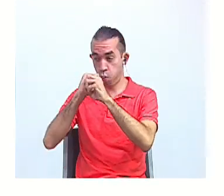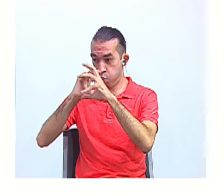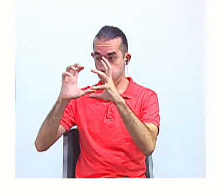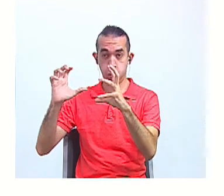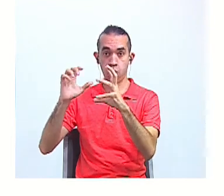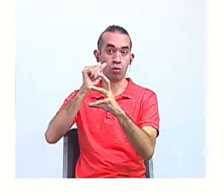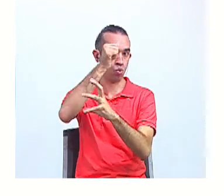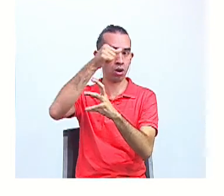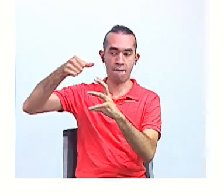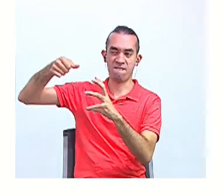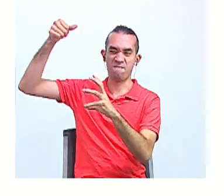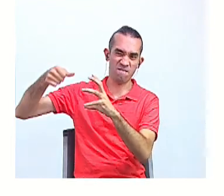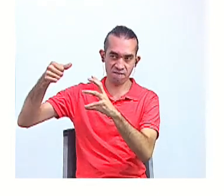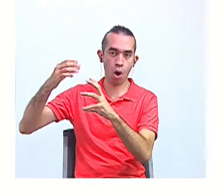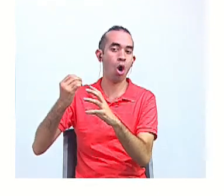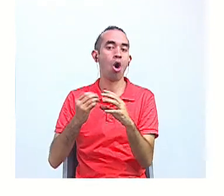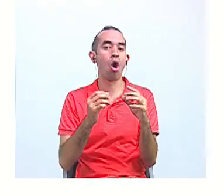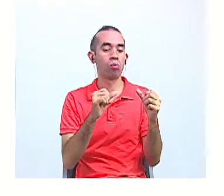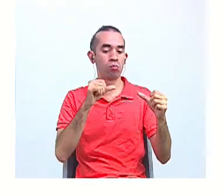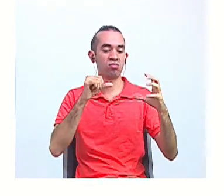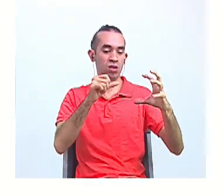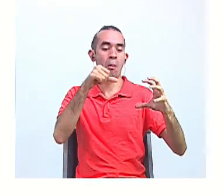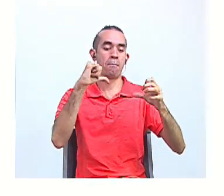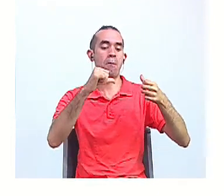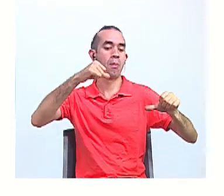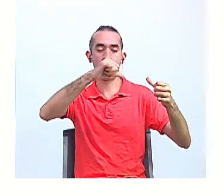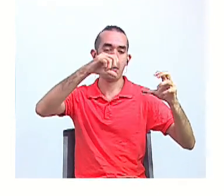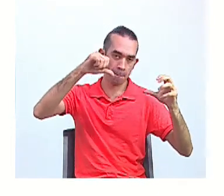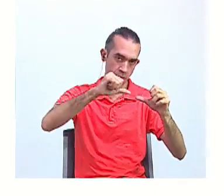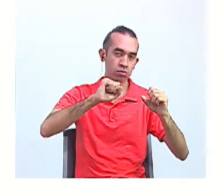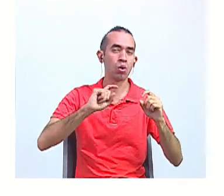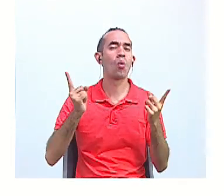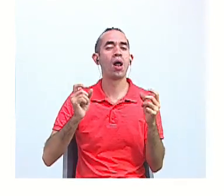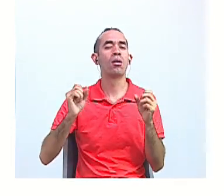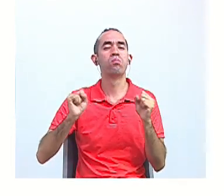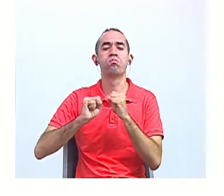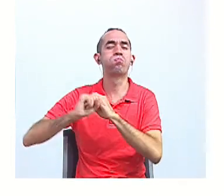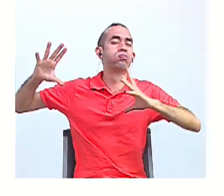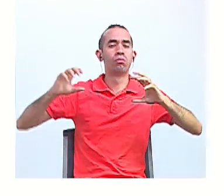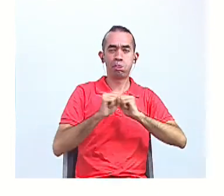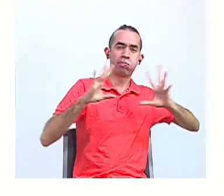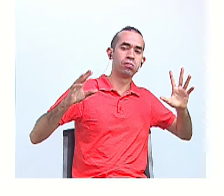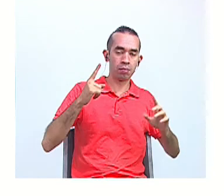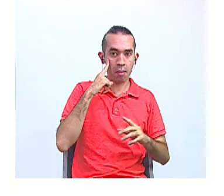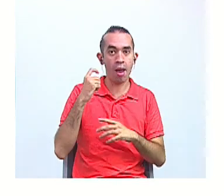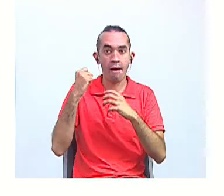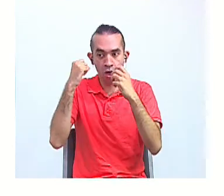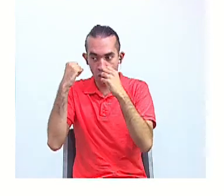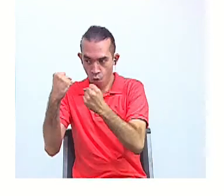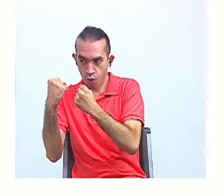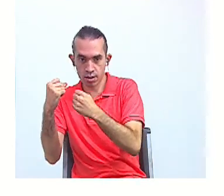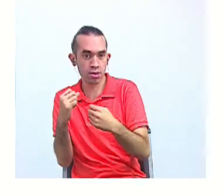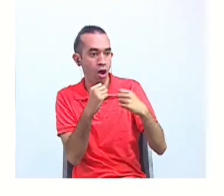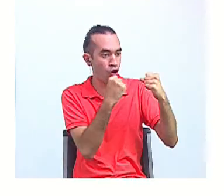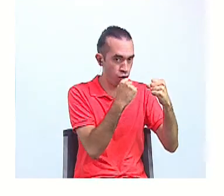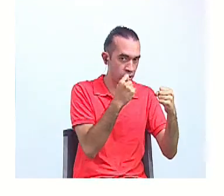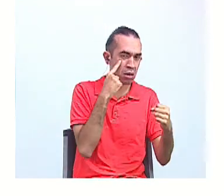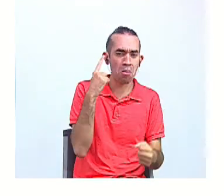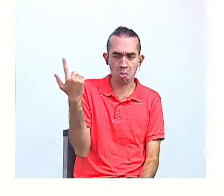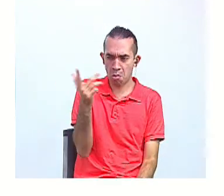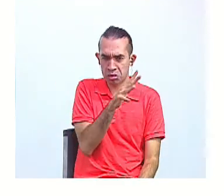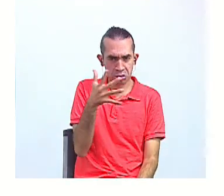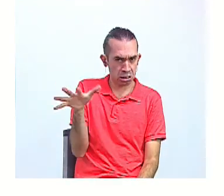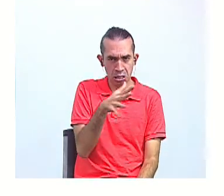una o con muchas tachuelas a la vez, considerando que van a ejercer una fuerza, en ambos casos, muy